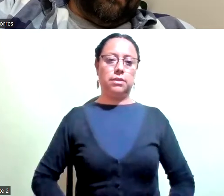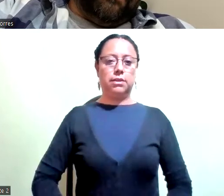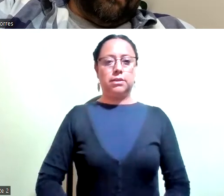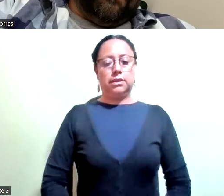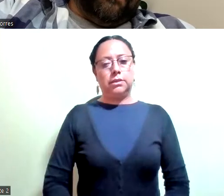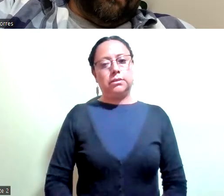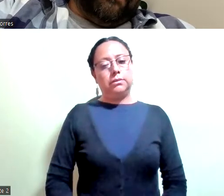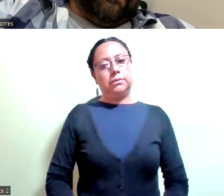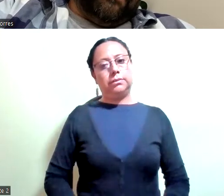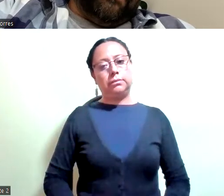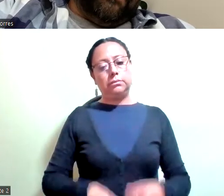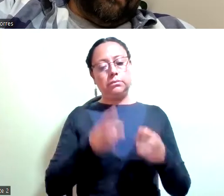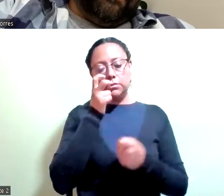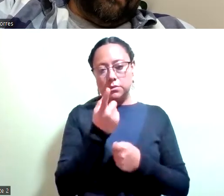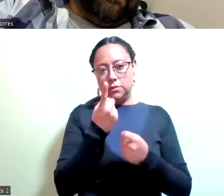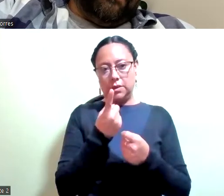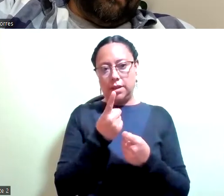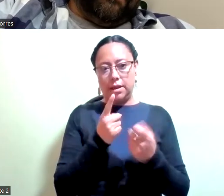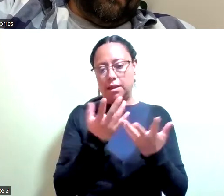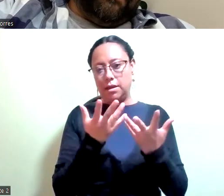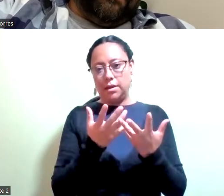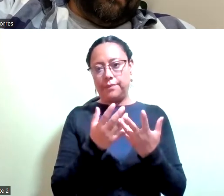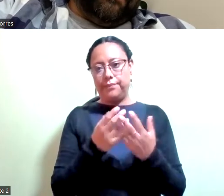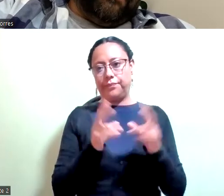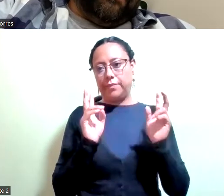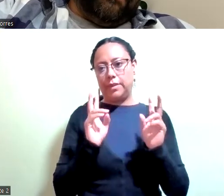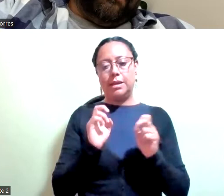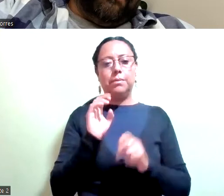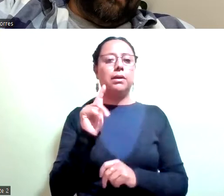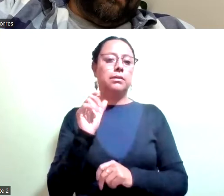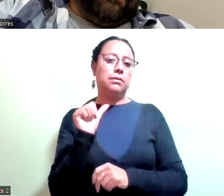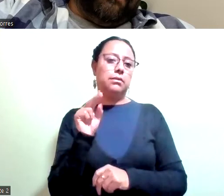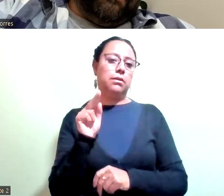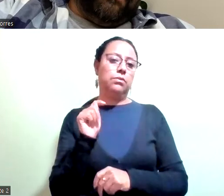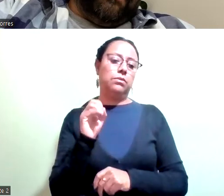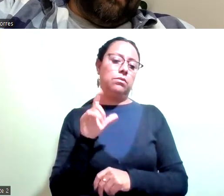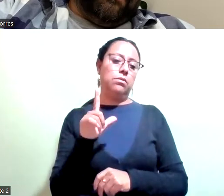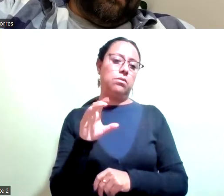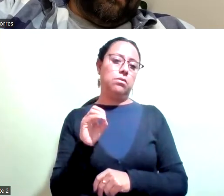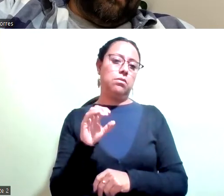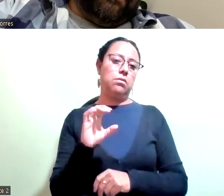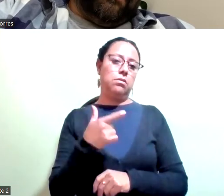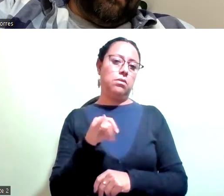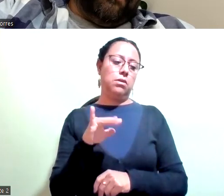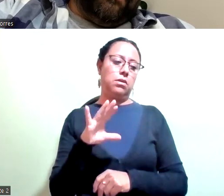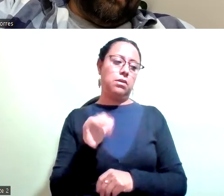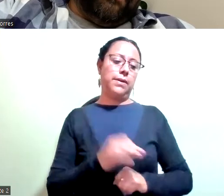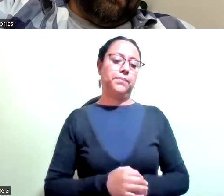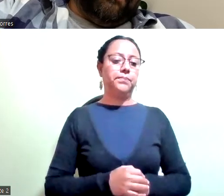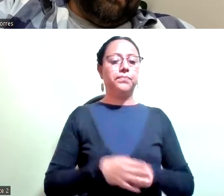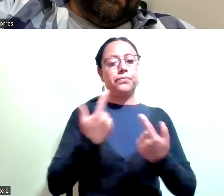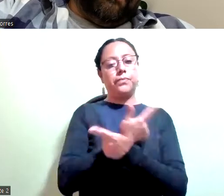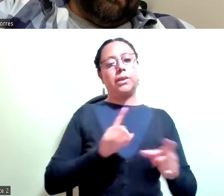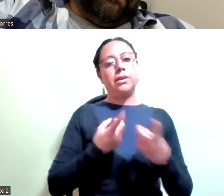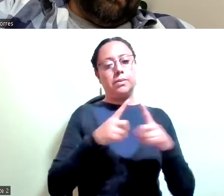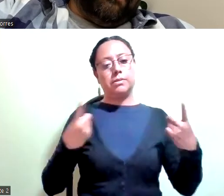cuestión tautológica, porque cuando señalamos el libre desarrollo de la personalidad,